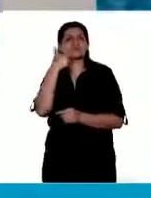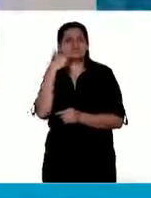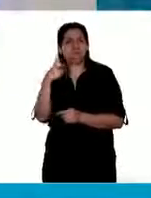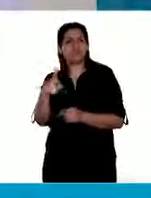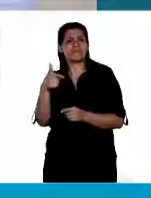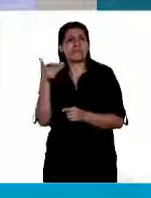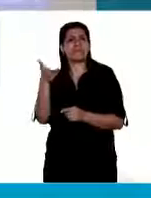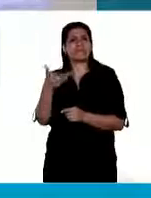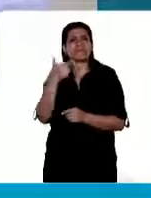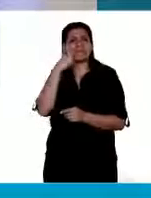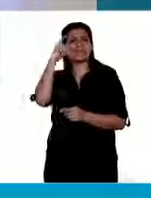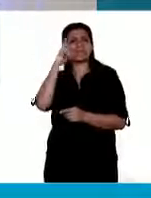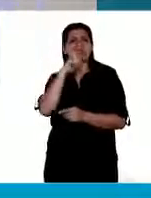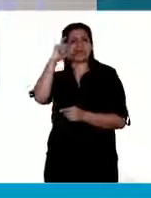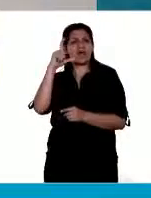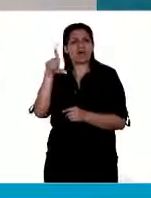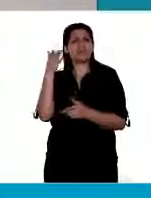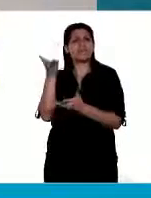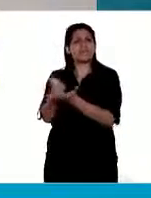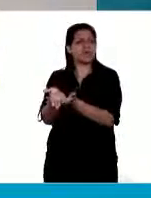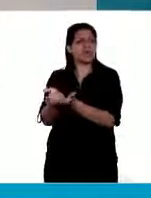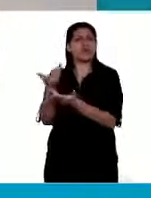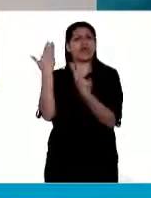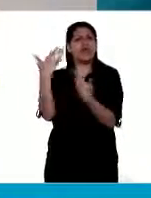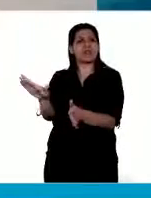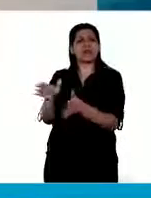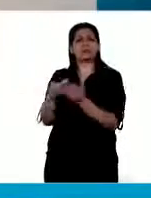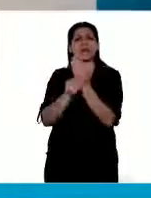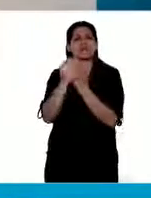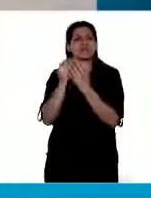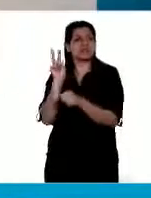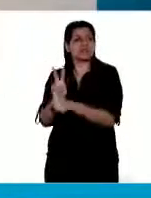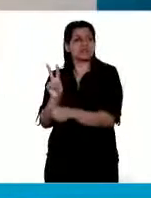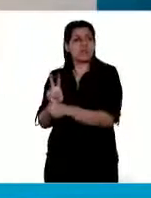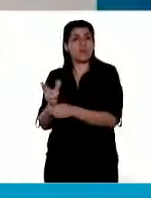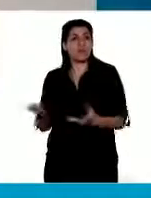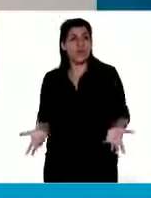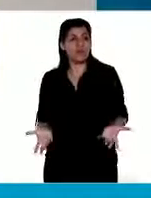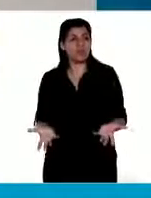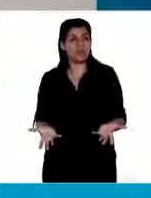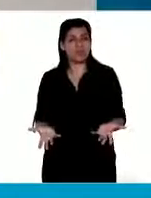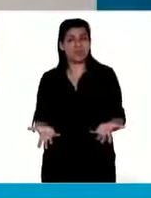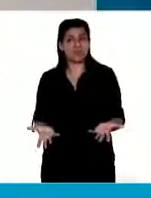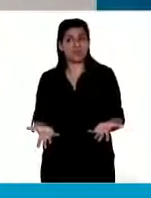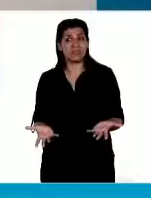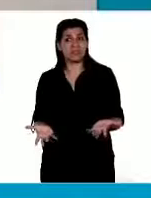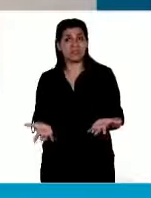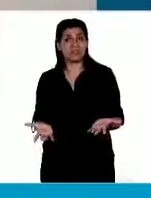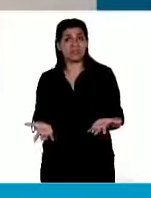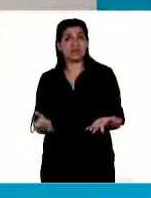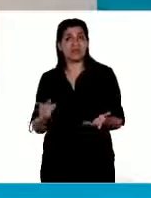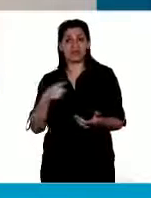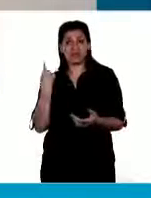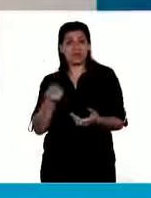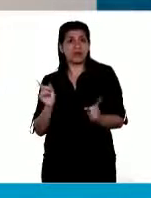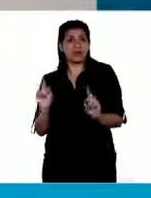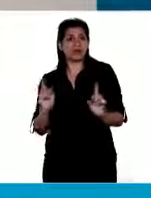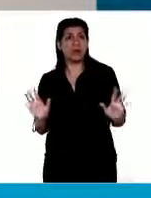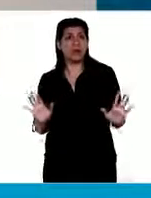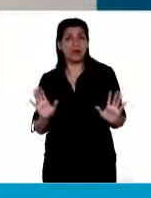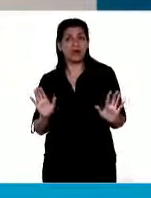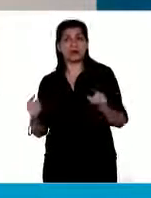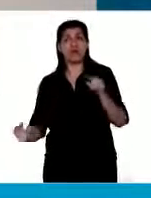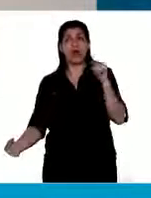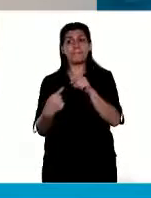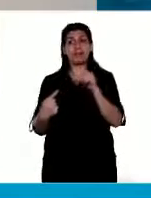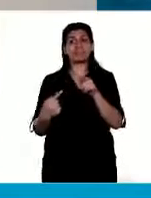solicitándole la renuncia al ministro de Seguridad. Nosotros no estamos para eso. Seguramente seremos una oposición